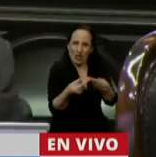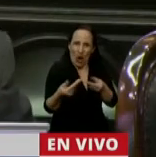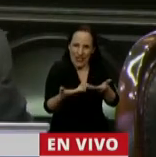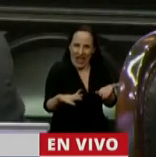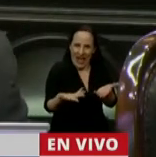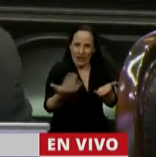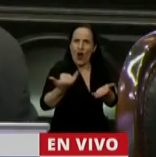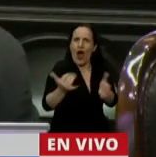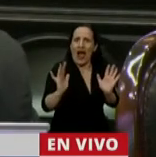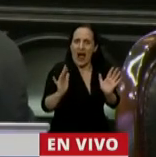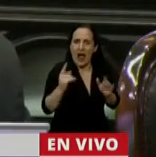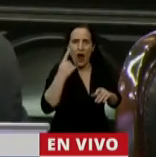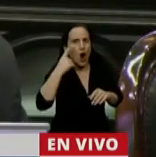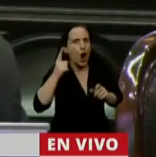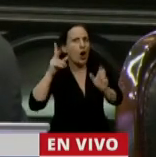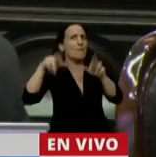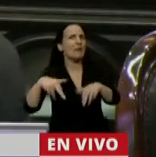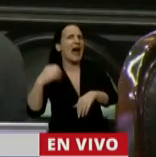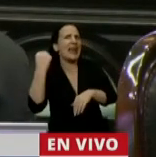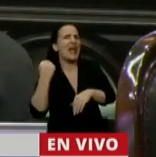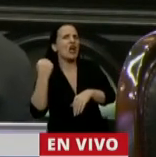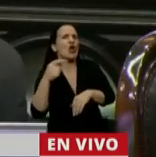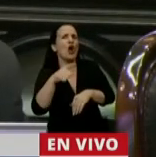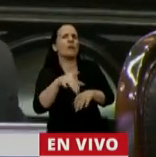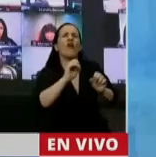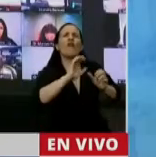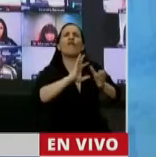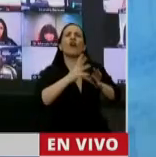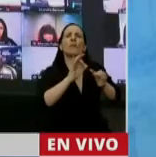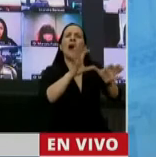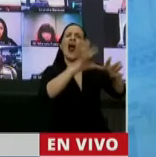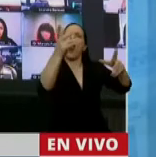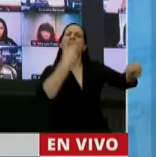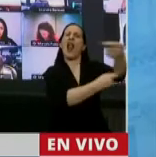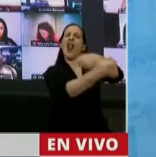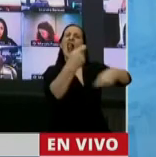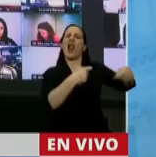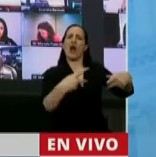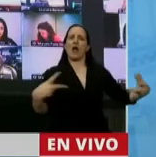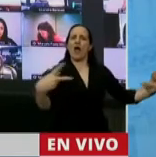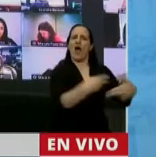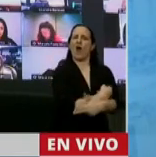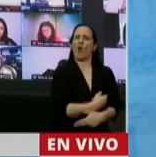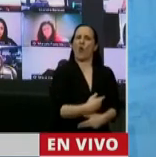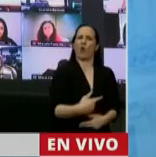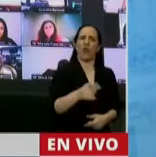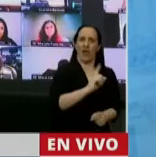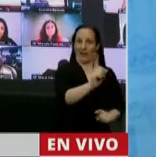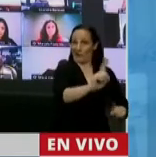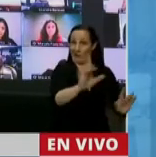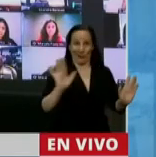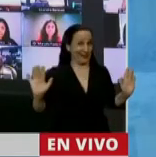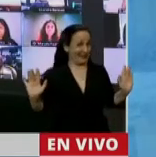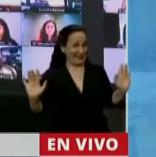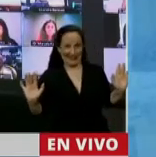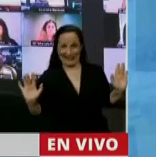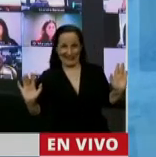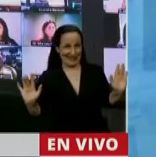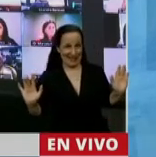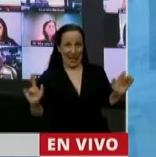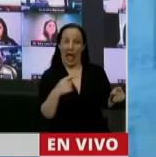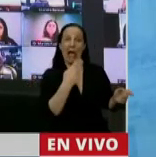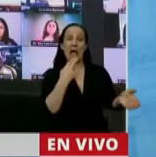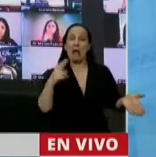tiene sus años y sin embargo no se implementa como se tiene que implementar. O sea que de nada sirve. Sí,